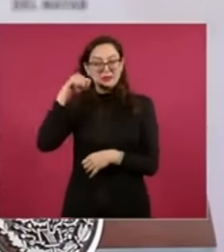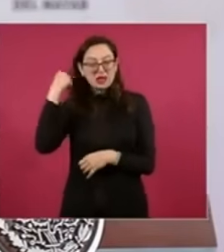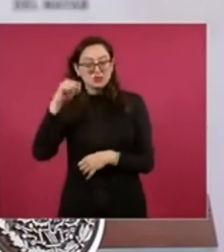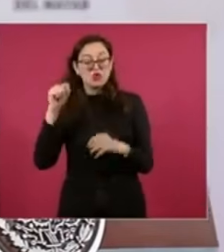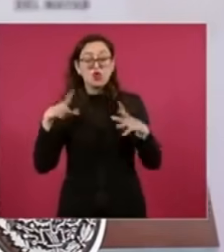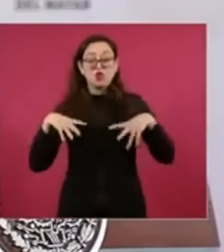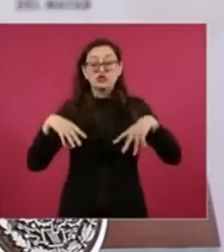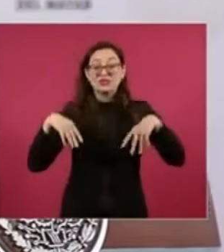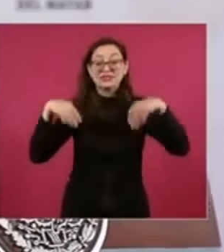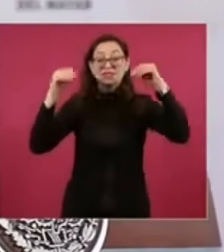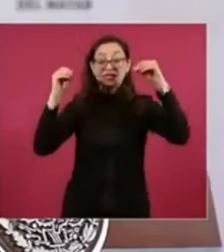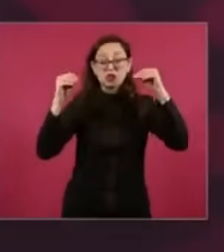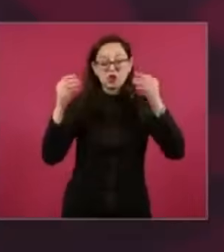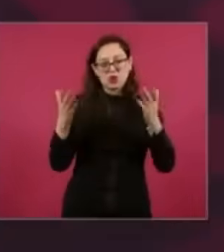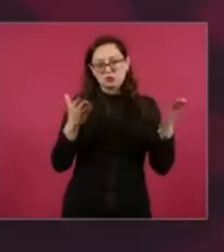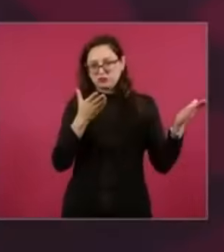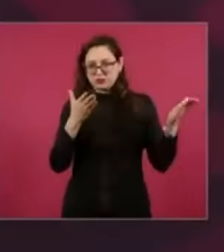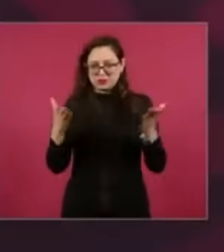estaba pequeñito.